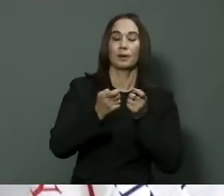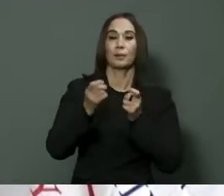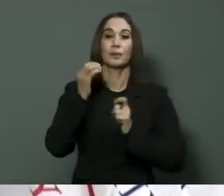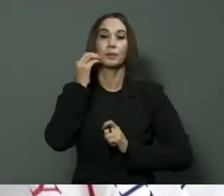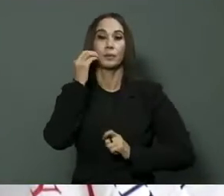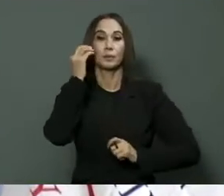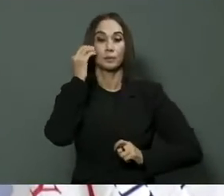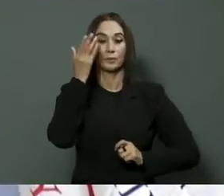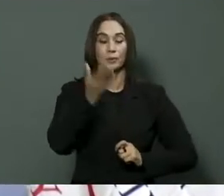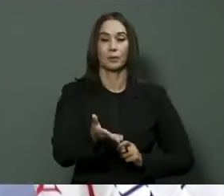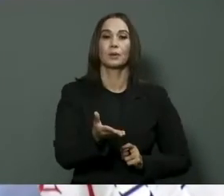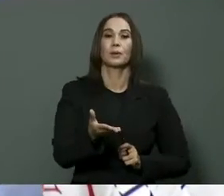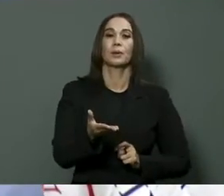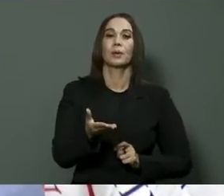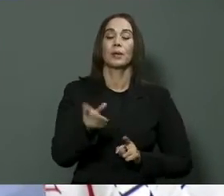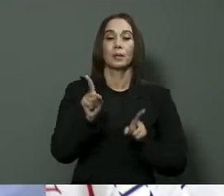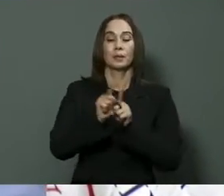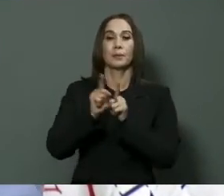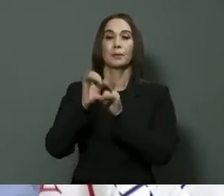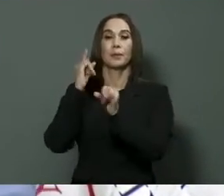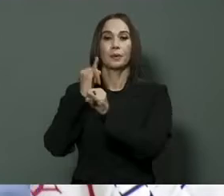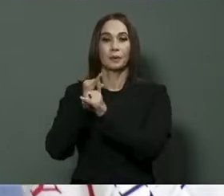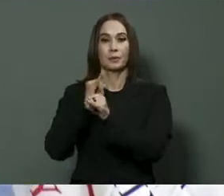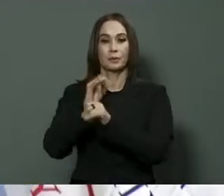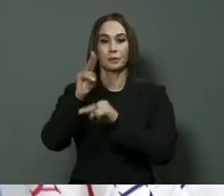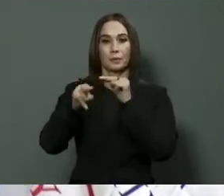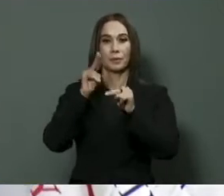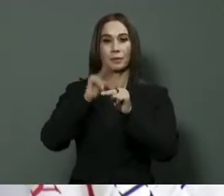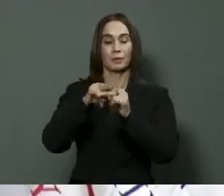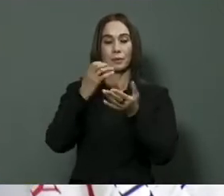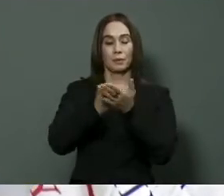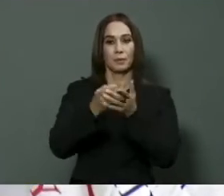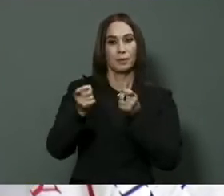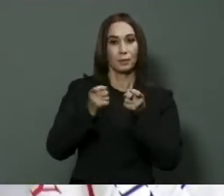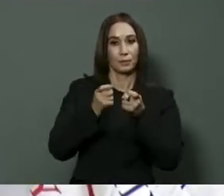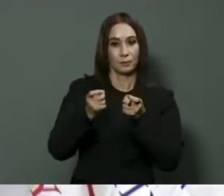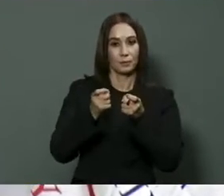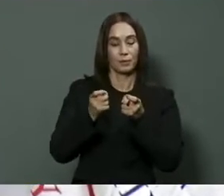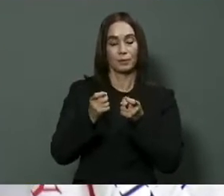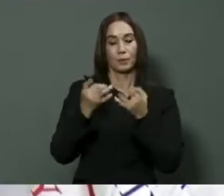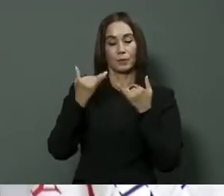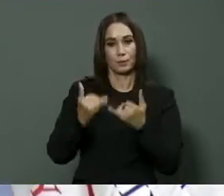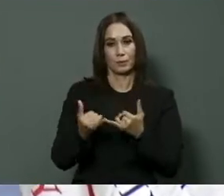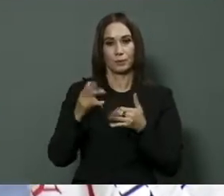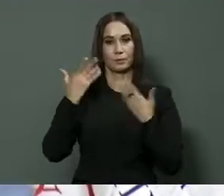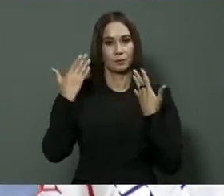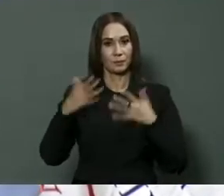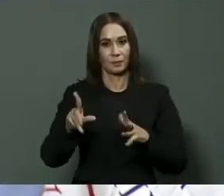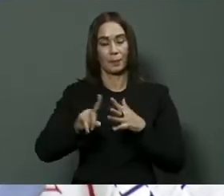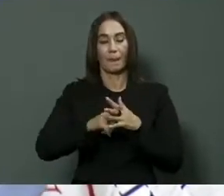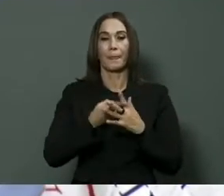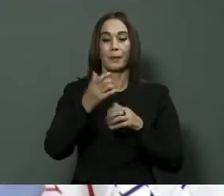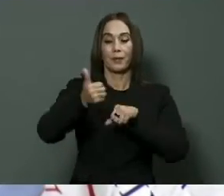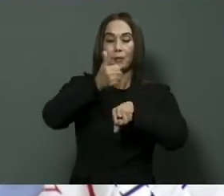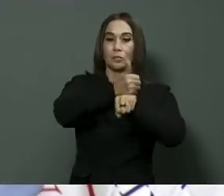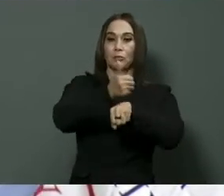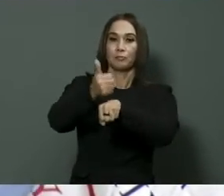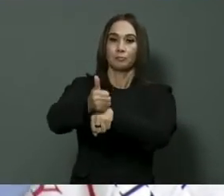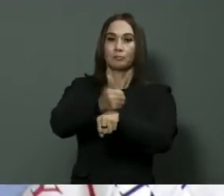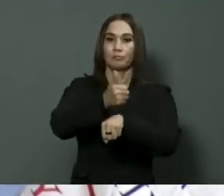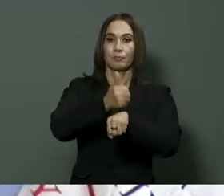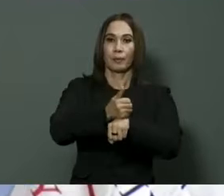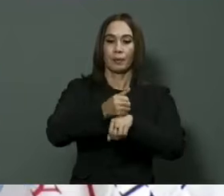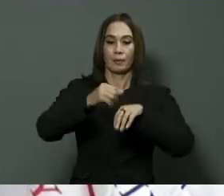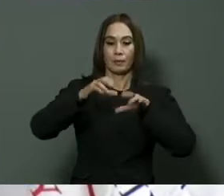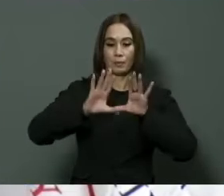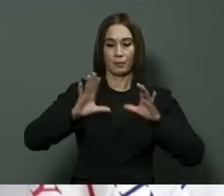hogares. El Instituto Nacional de Estabilización de Precios ya hoy comenzó las instalaciones de